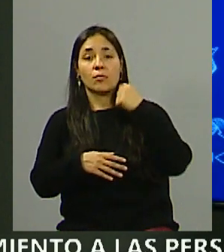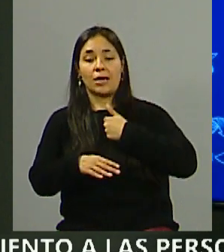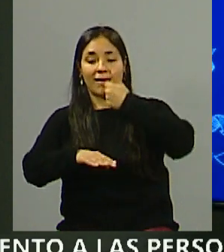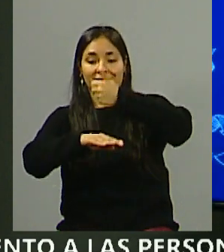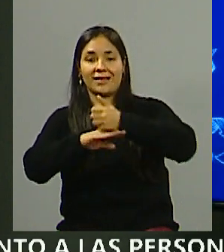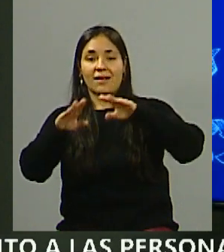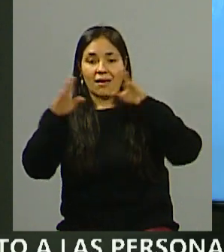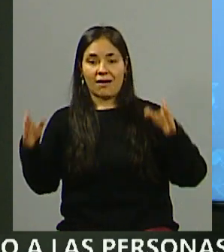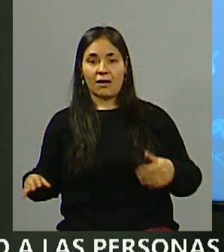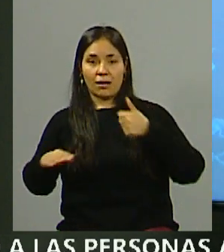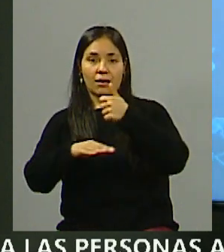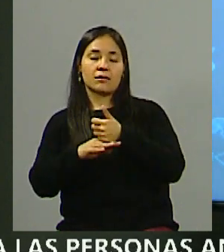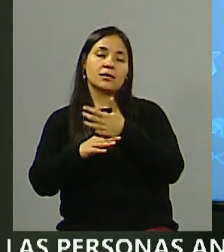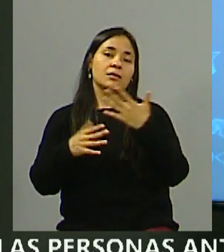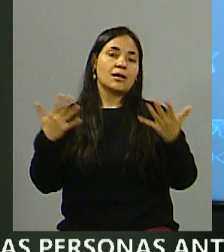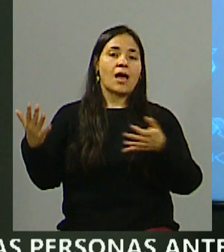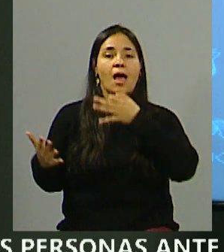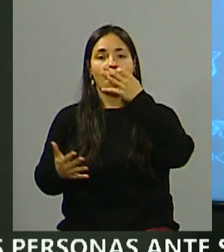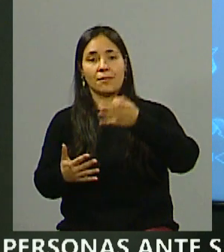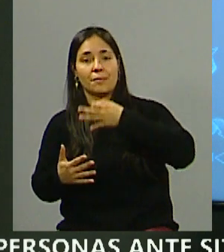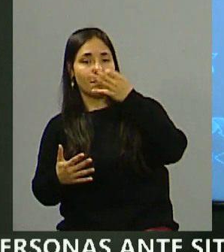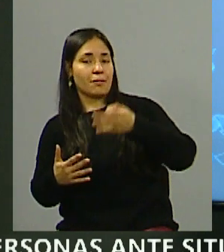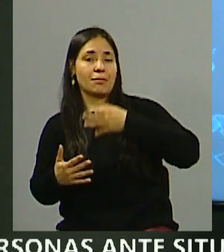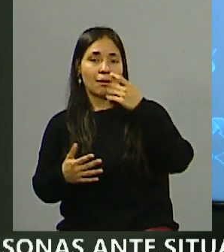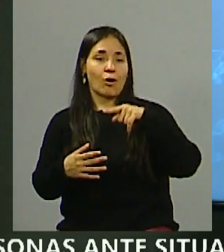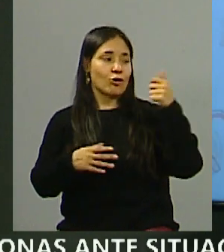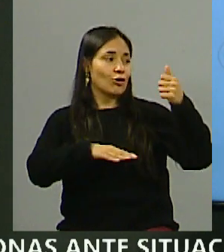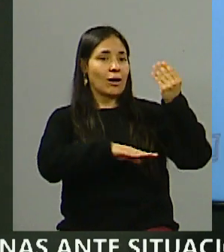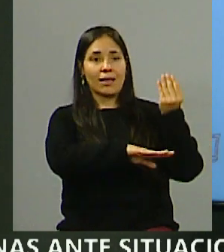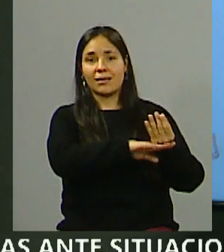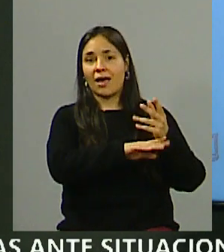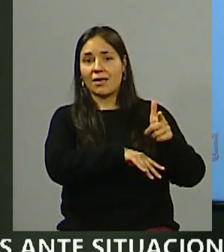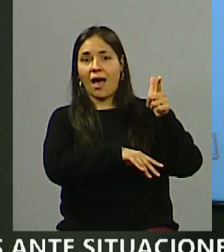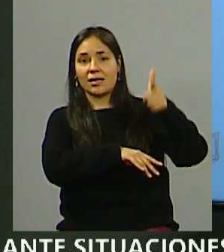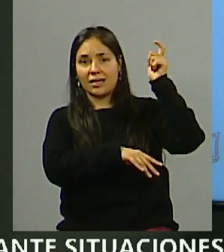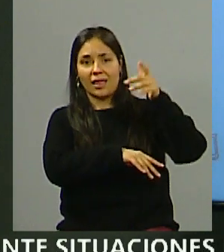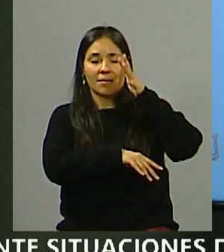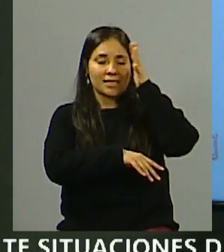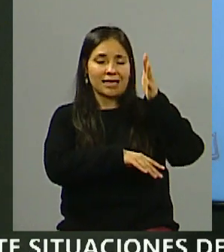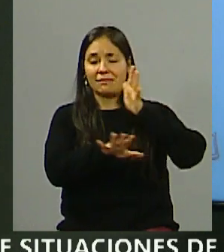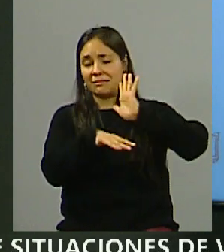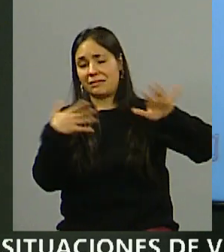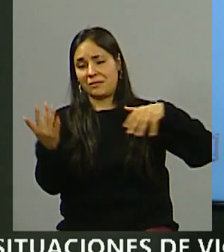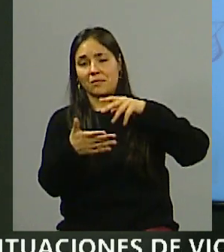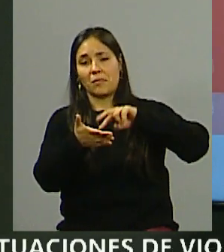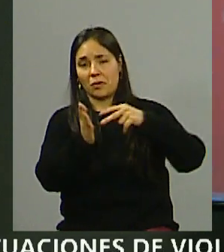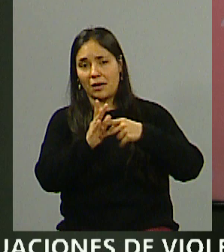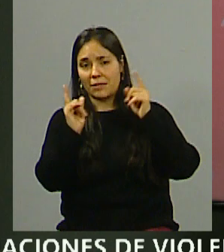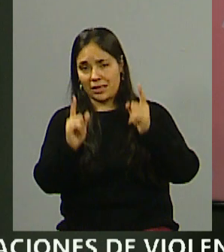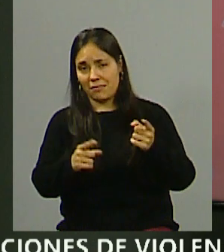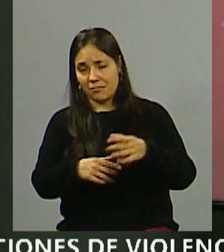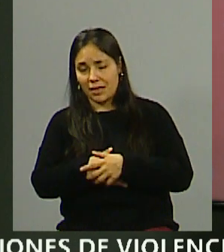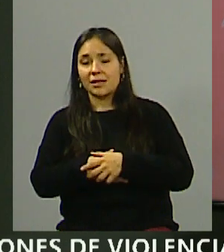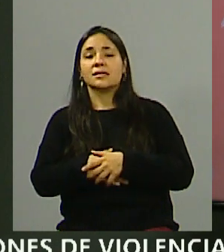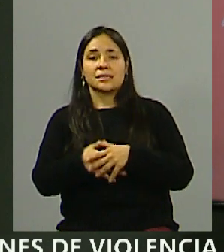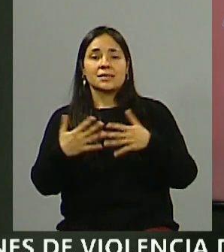escenario sumamente volátil, donde además había un candidato que había sido asesinado. Sí, con mucha violencia antes, por medio, sí. Claro, que